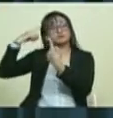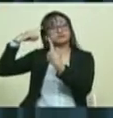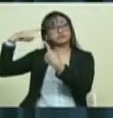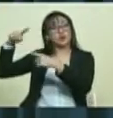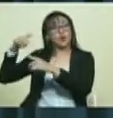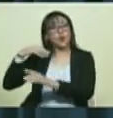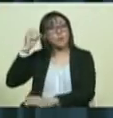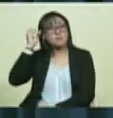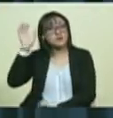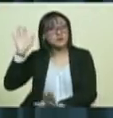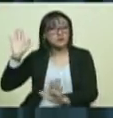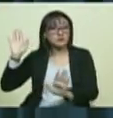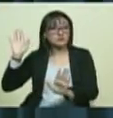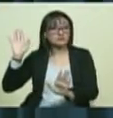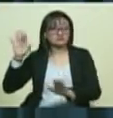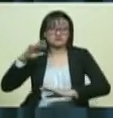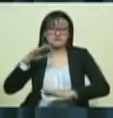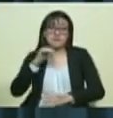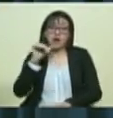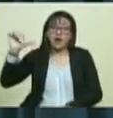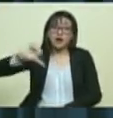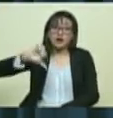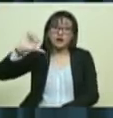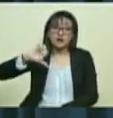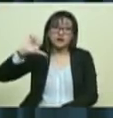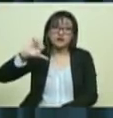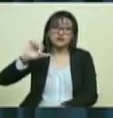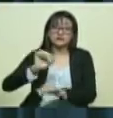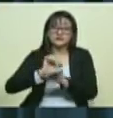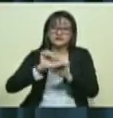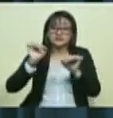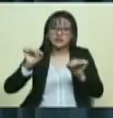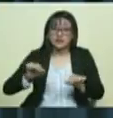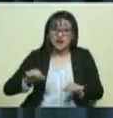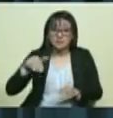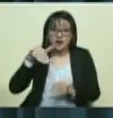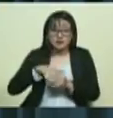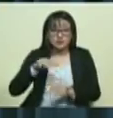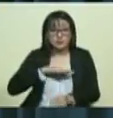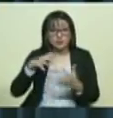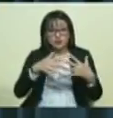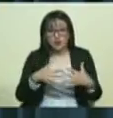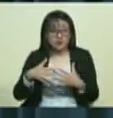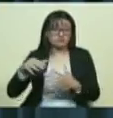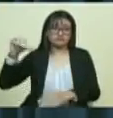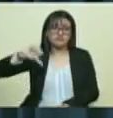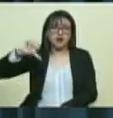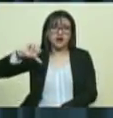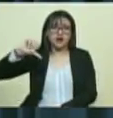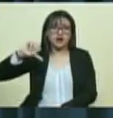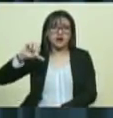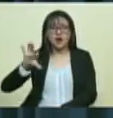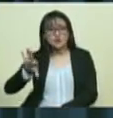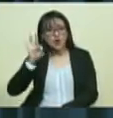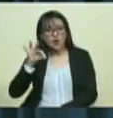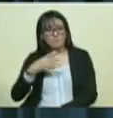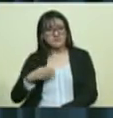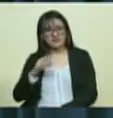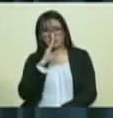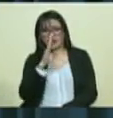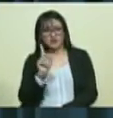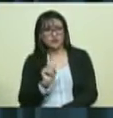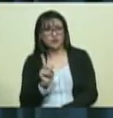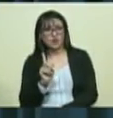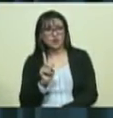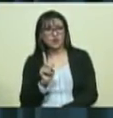humildemente muy deficiente un sistema electoral de segundo grado que no escoge directamente al presidente de la república que